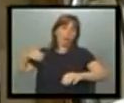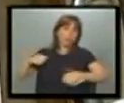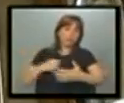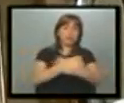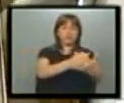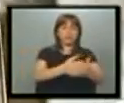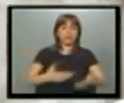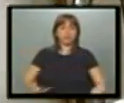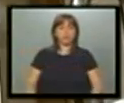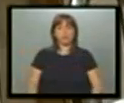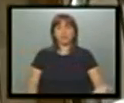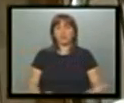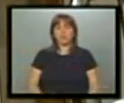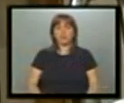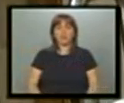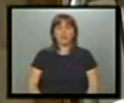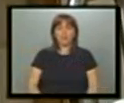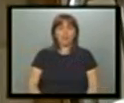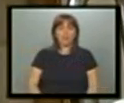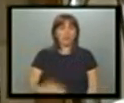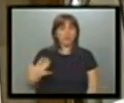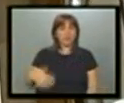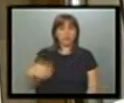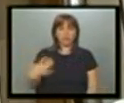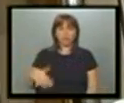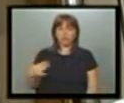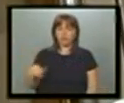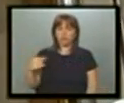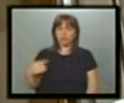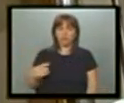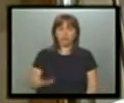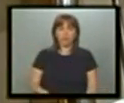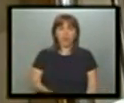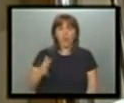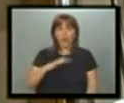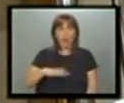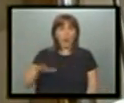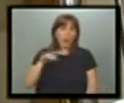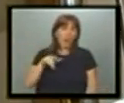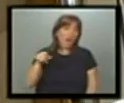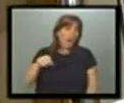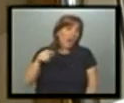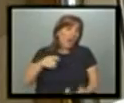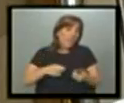con un destrozo importante, Carlos. Me imagino que hoy ese lugar no va a poder funcionar.